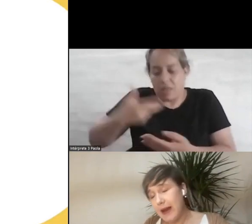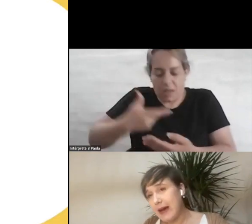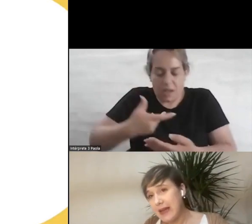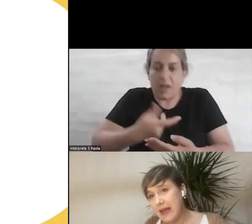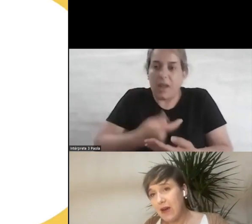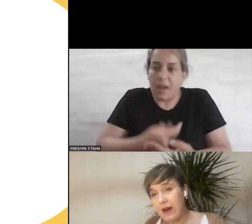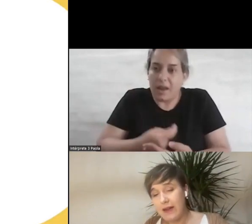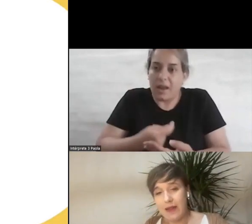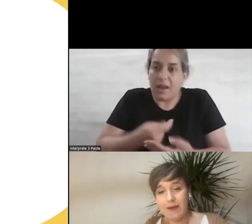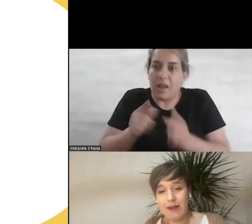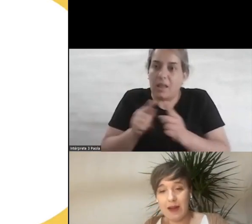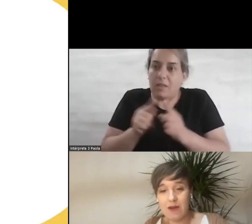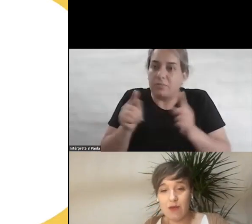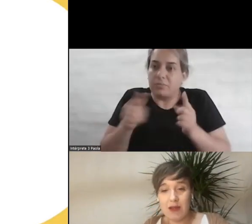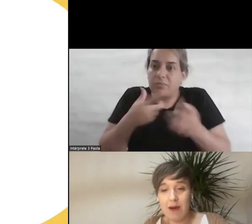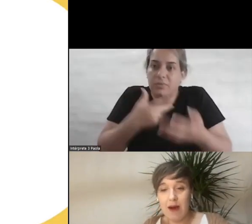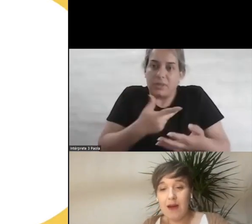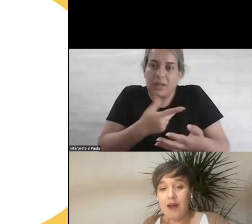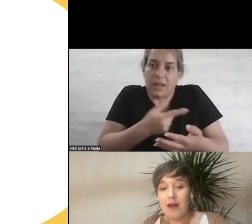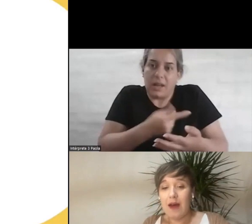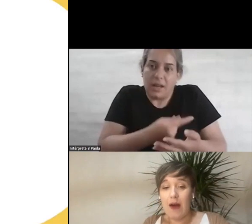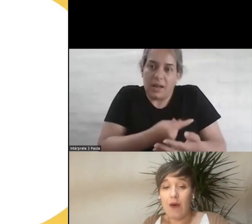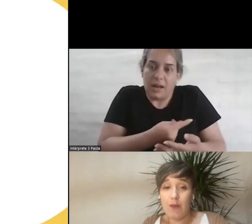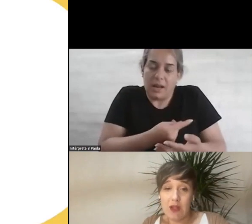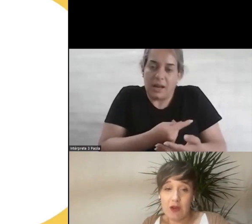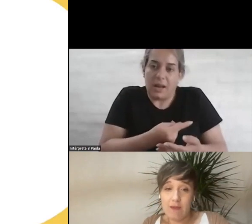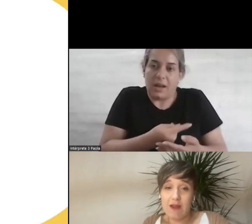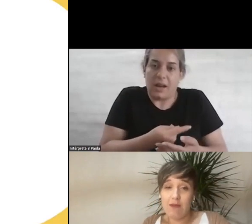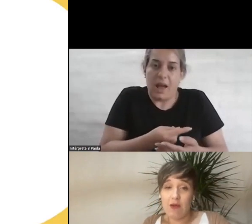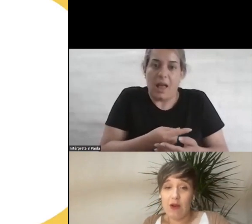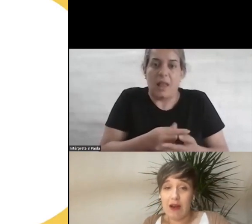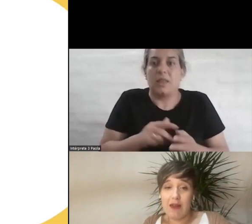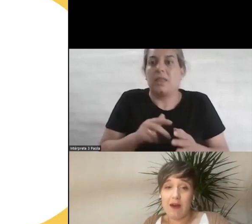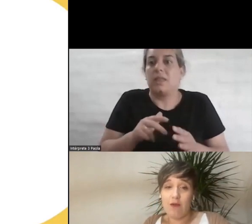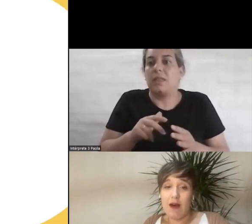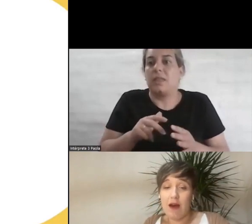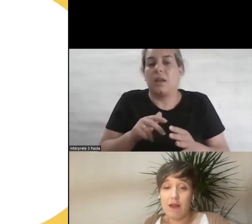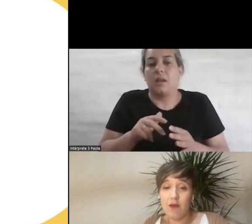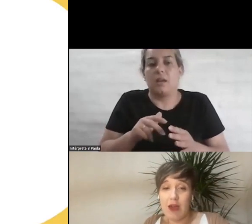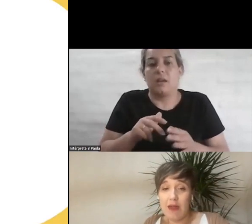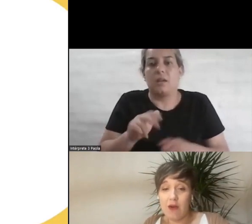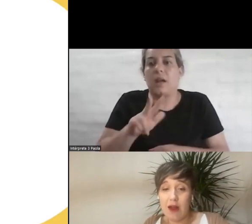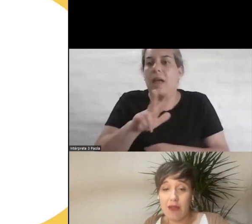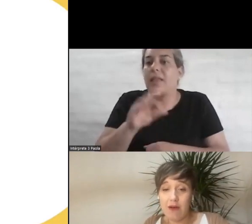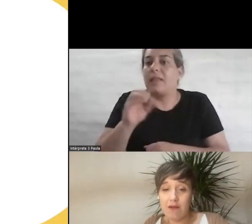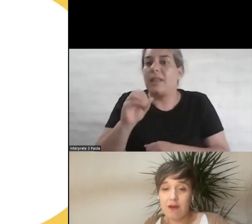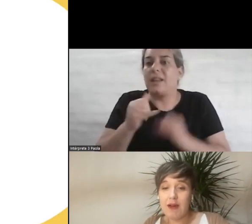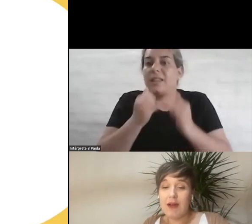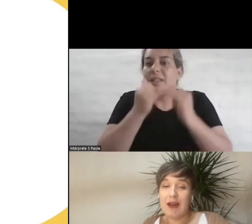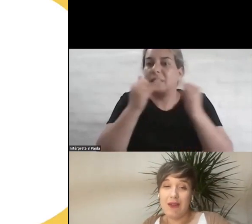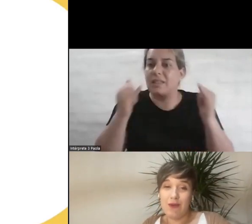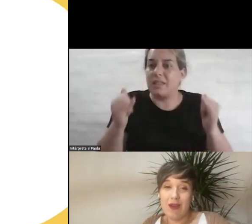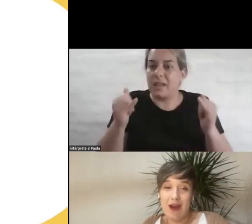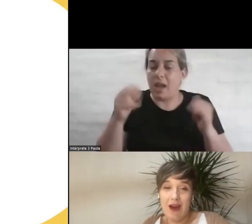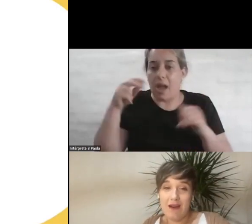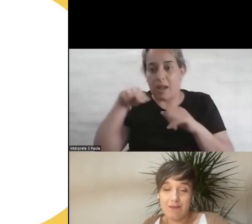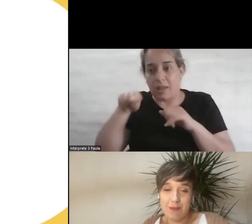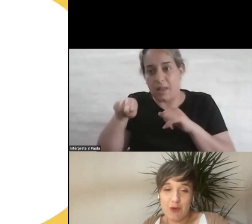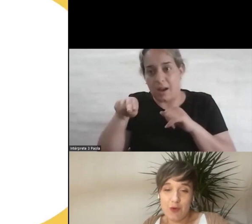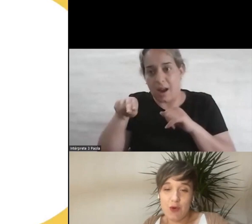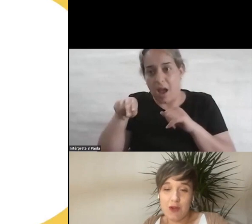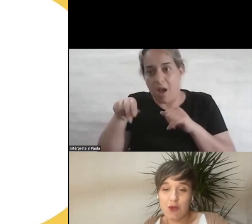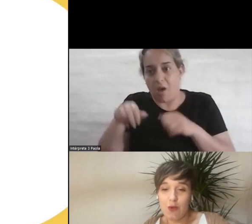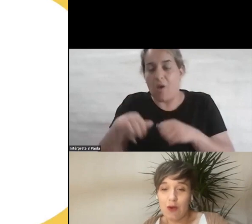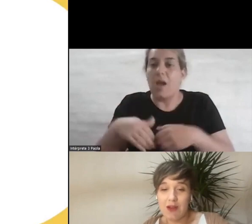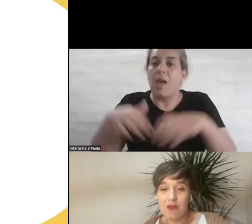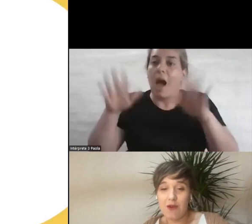Gabriel se va para casa ya con lactancia materna exclusiva. Aunque posteriormente, bueno, le realizan una cirugía de corazón. La cirugía, pues